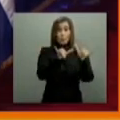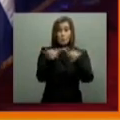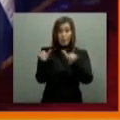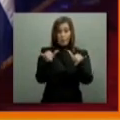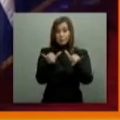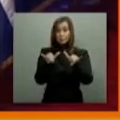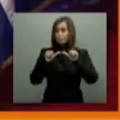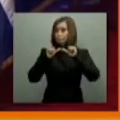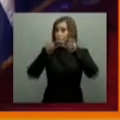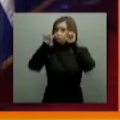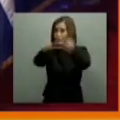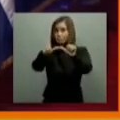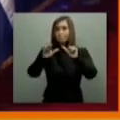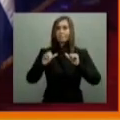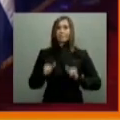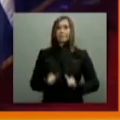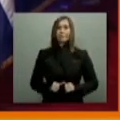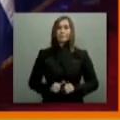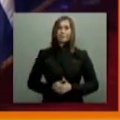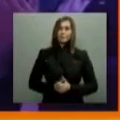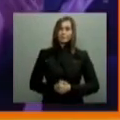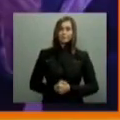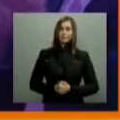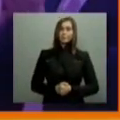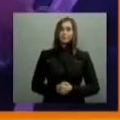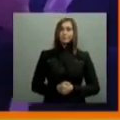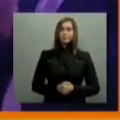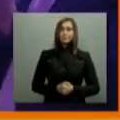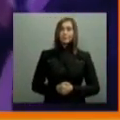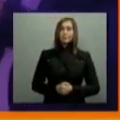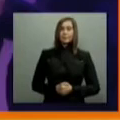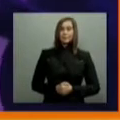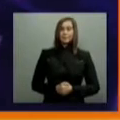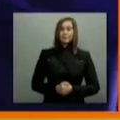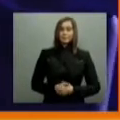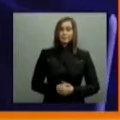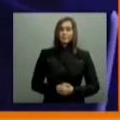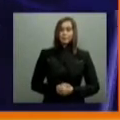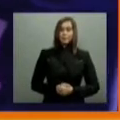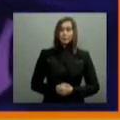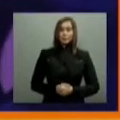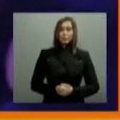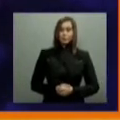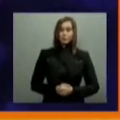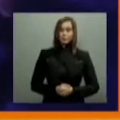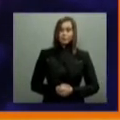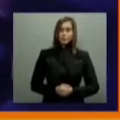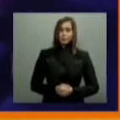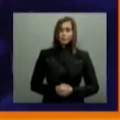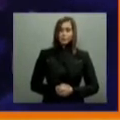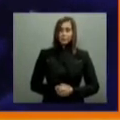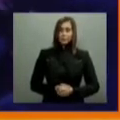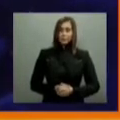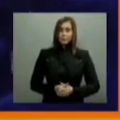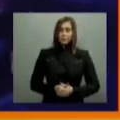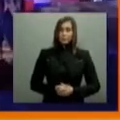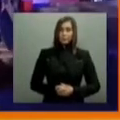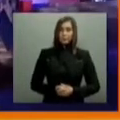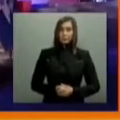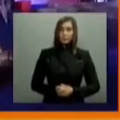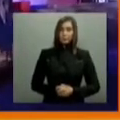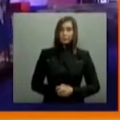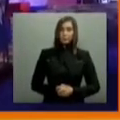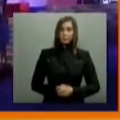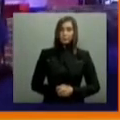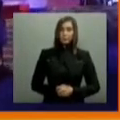cuando usted llegó al poder usted lo sabe y es frank tejada puede llamarnos dando datos de eso que sabe mucho de esa